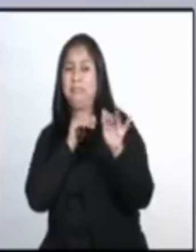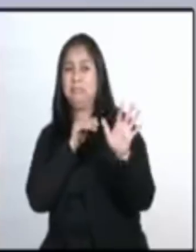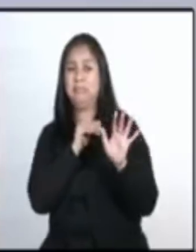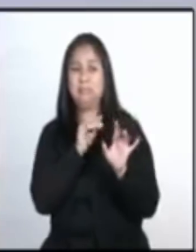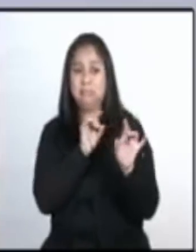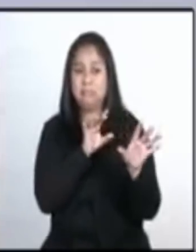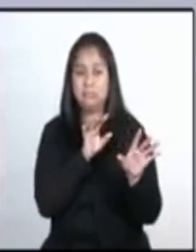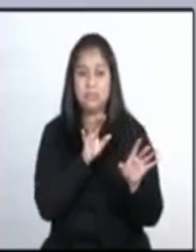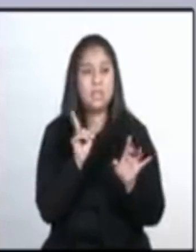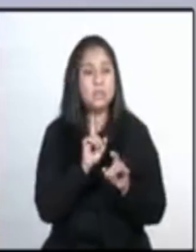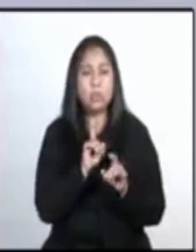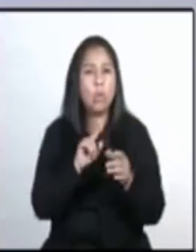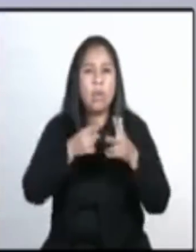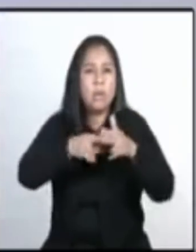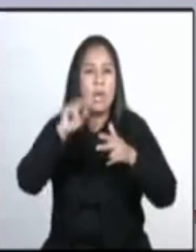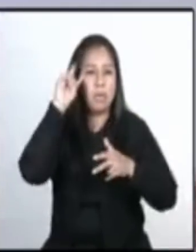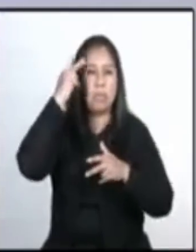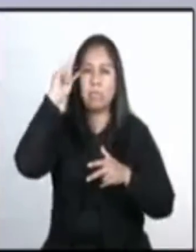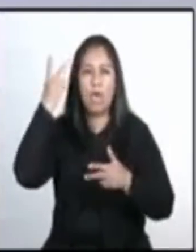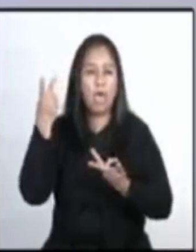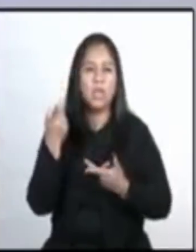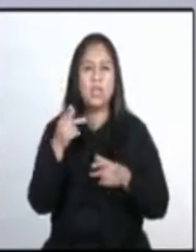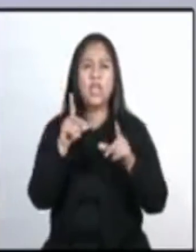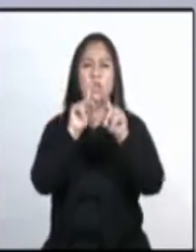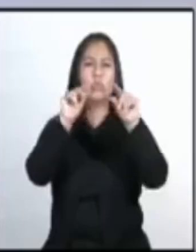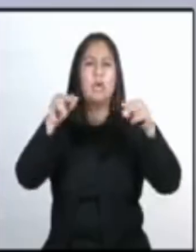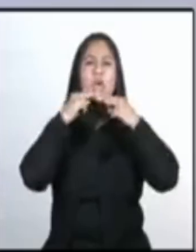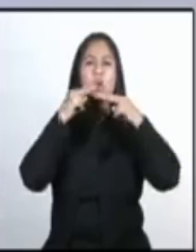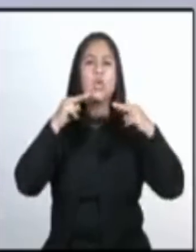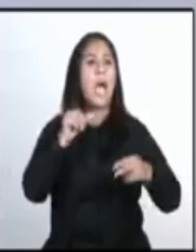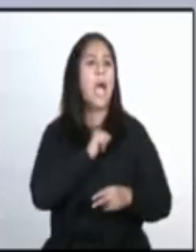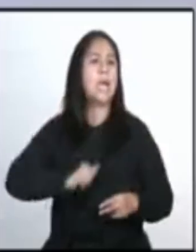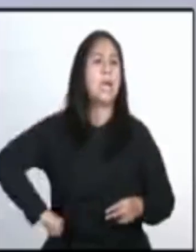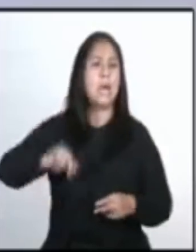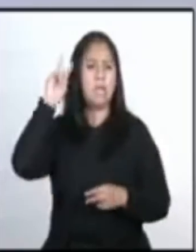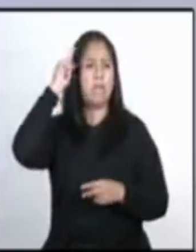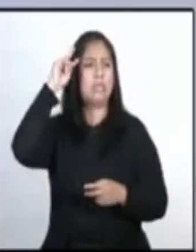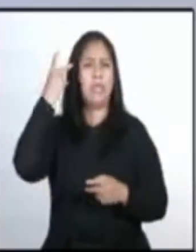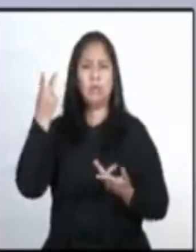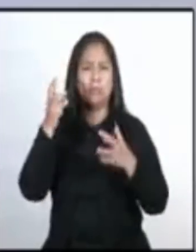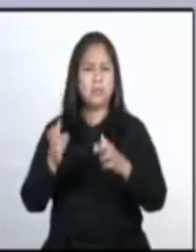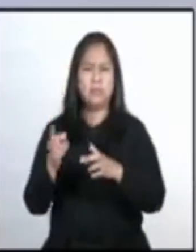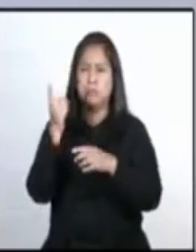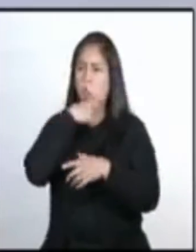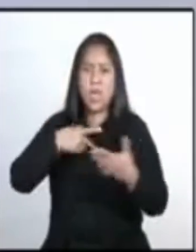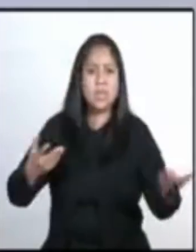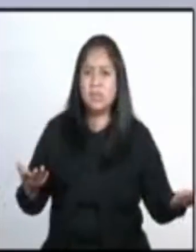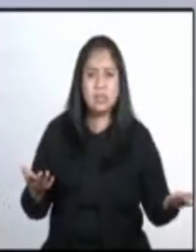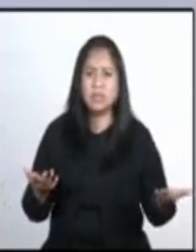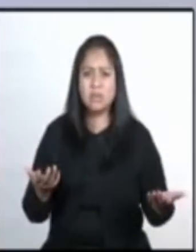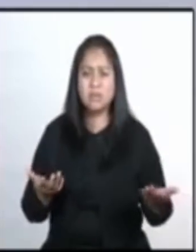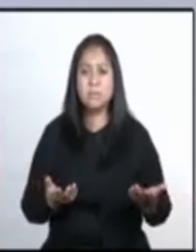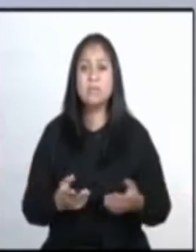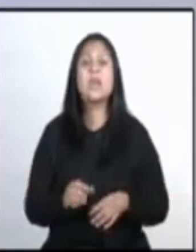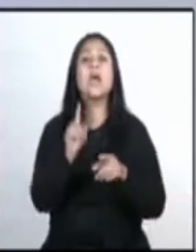No principiemos a inventar noticias como vimos ayer, alcaldes inventando casos que no hay. Hay una